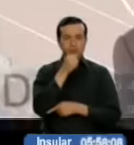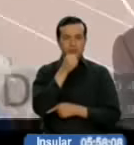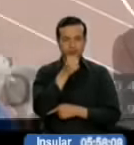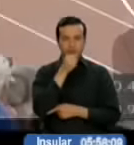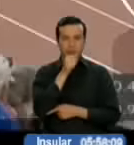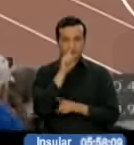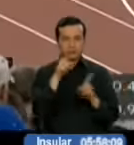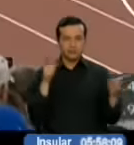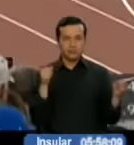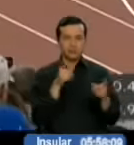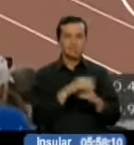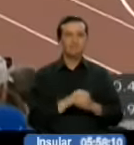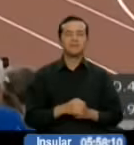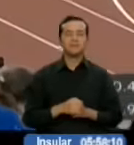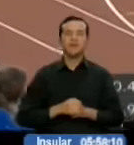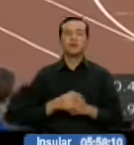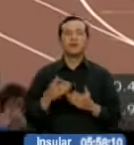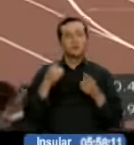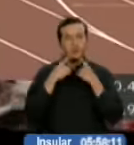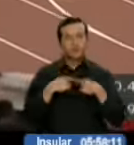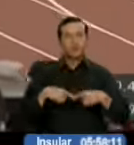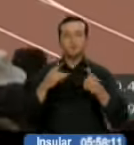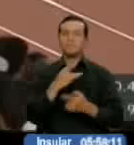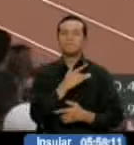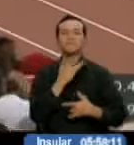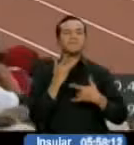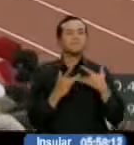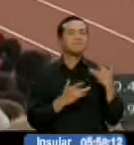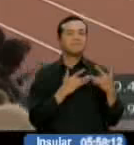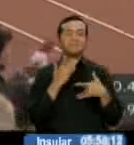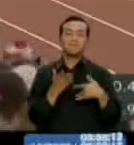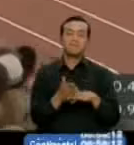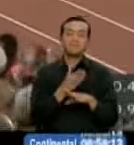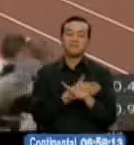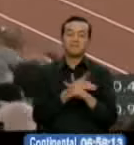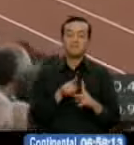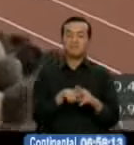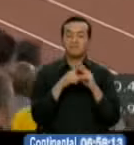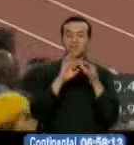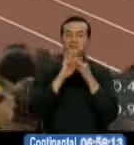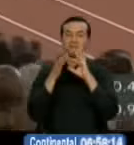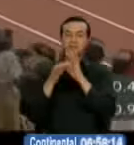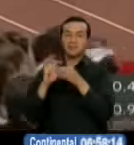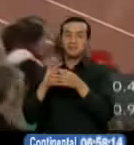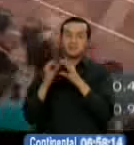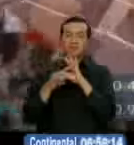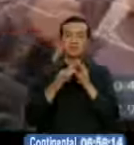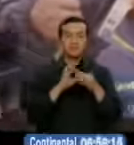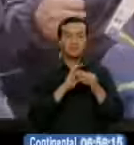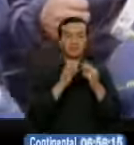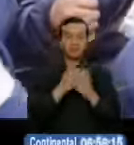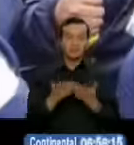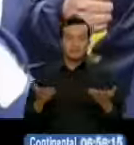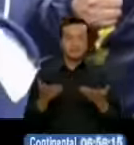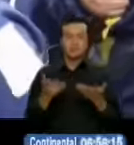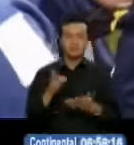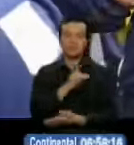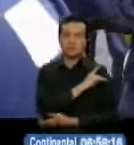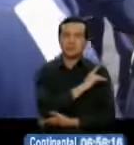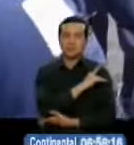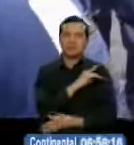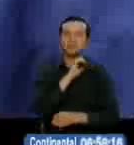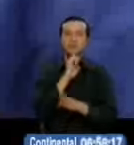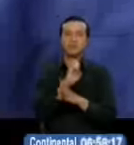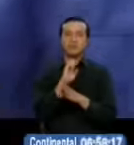de comunicación, en el que develó sus sensaciones en la previa del inicio de las Olimpiadas de Río de Janeiro, donde la delegación